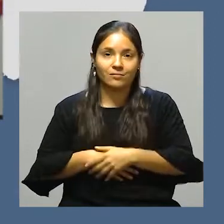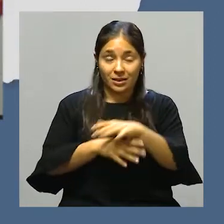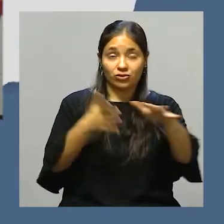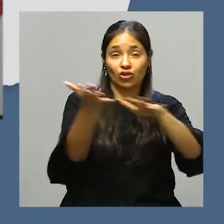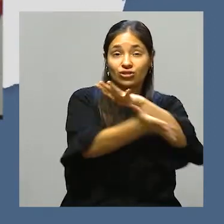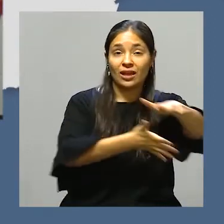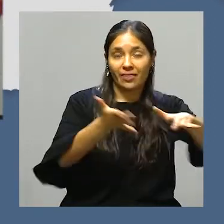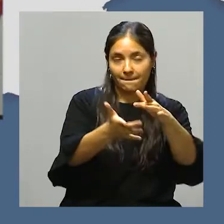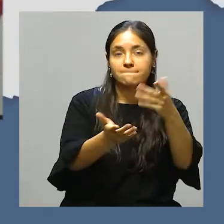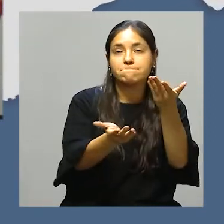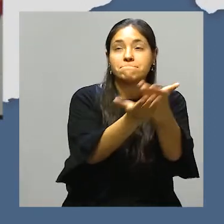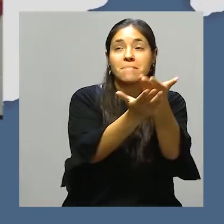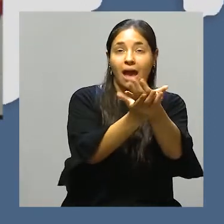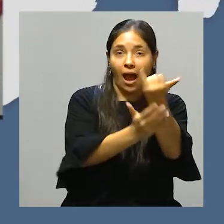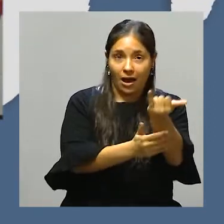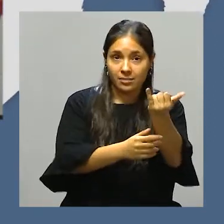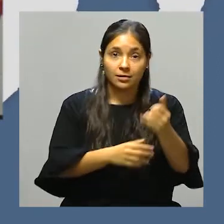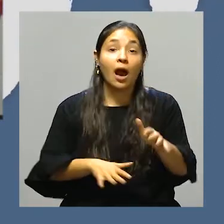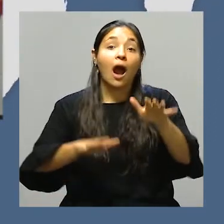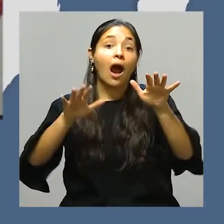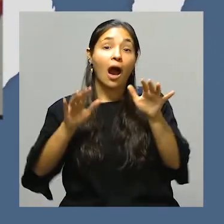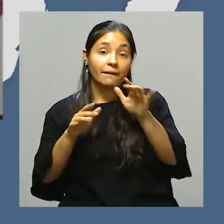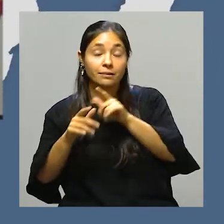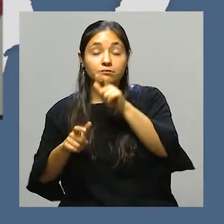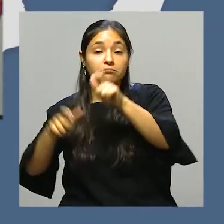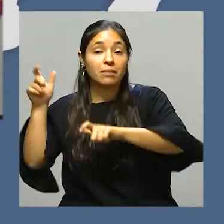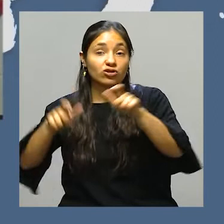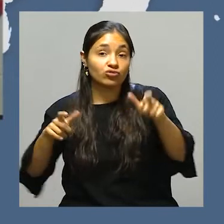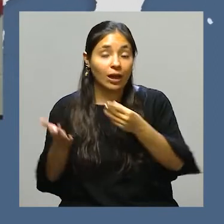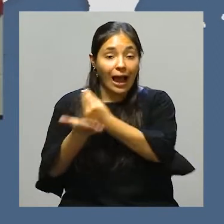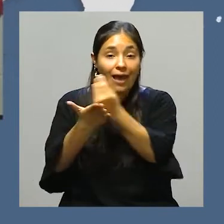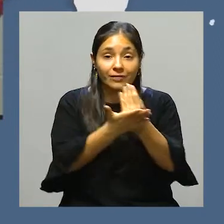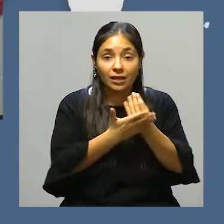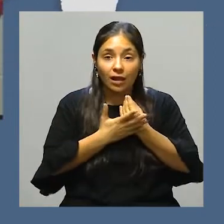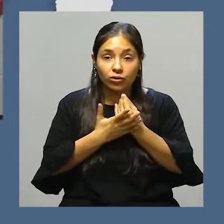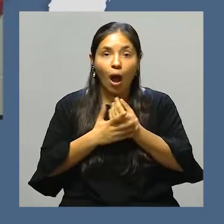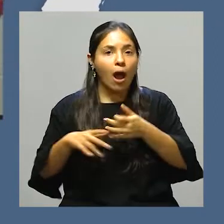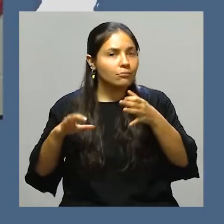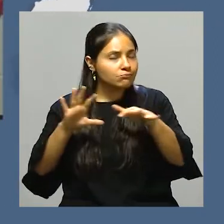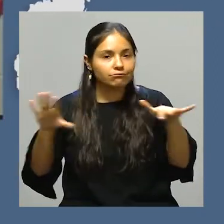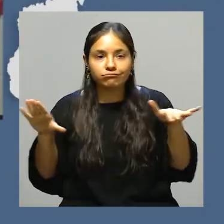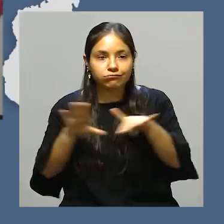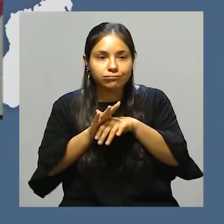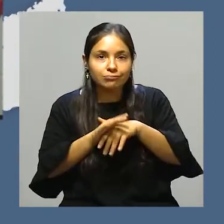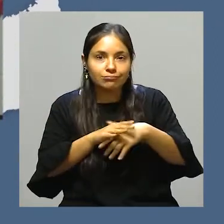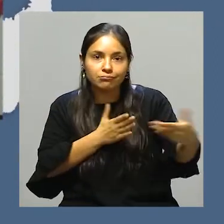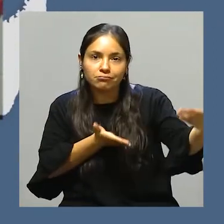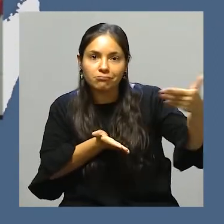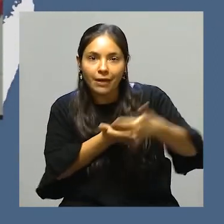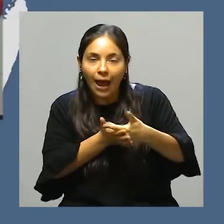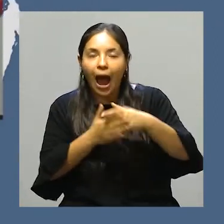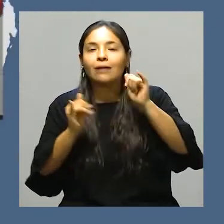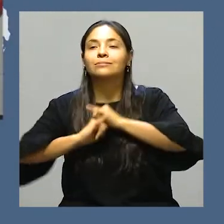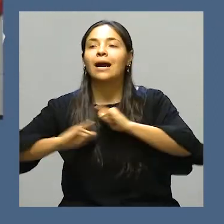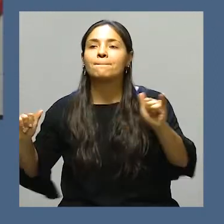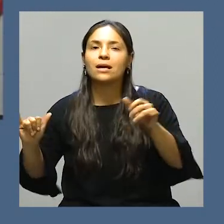sido permanente, incluso que nos junta con algunos otros casos en América Latina, que es el reclamo por la educación